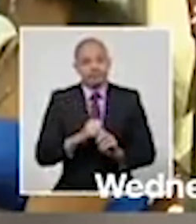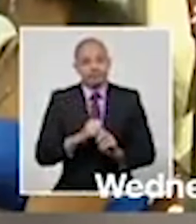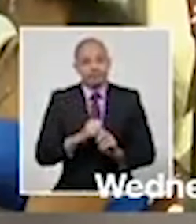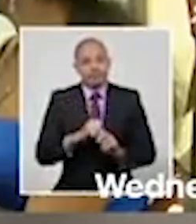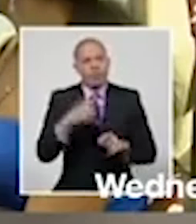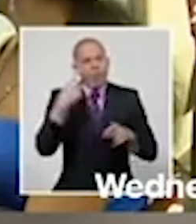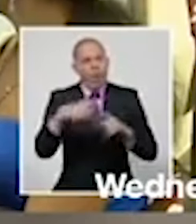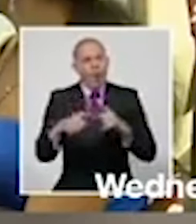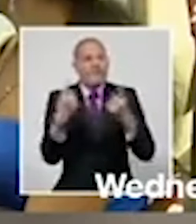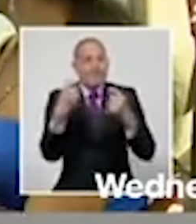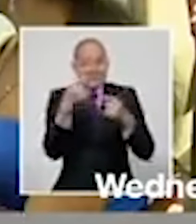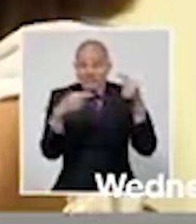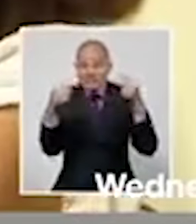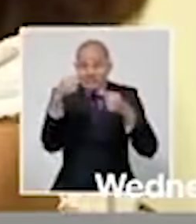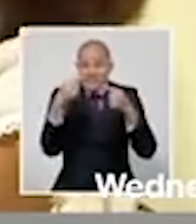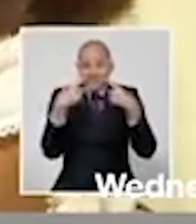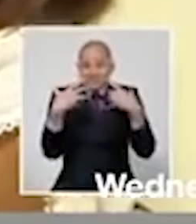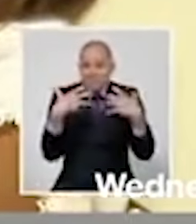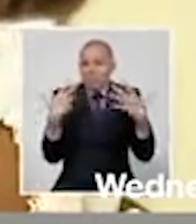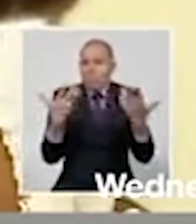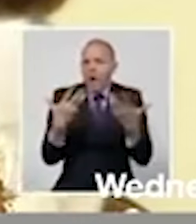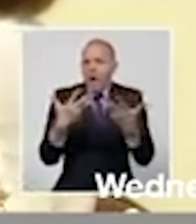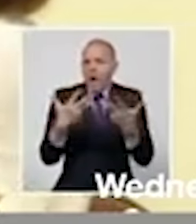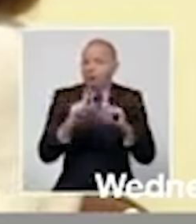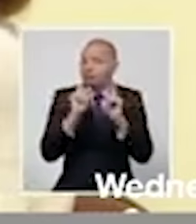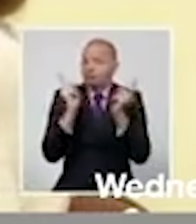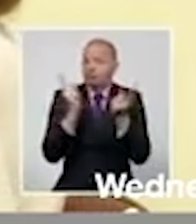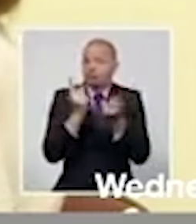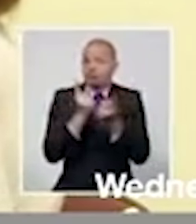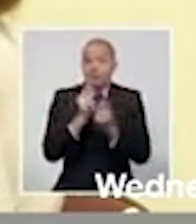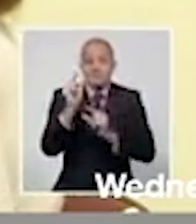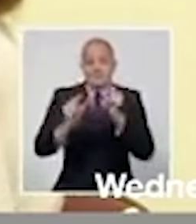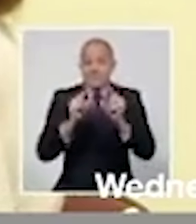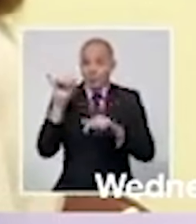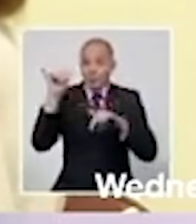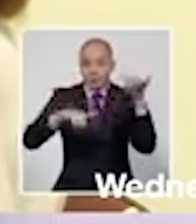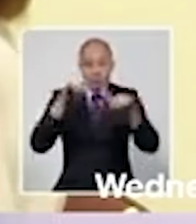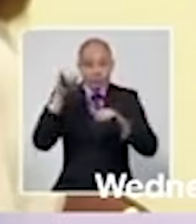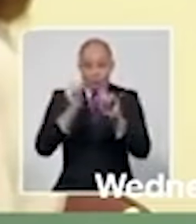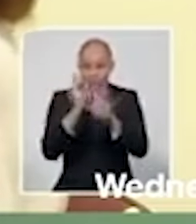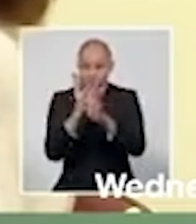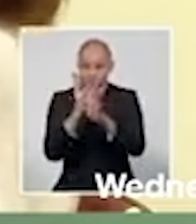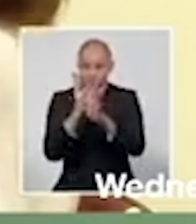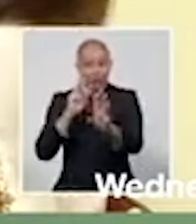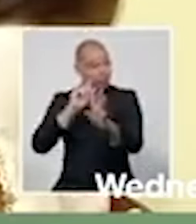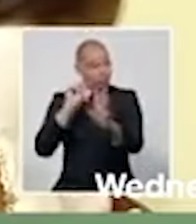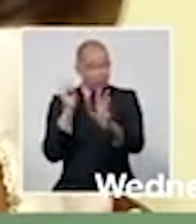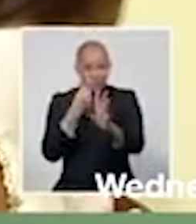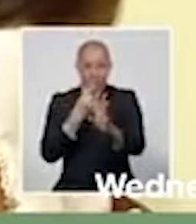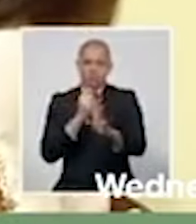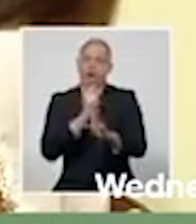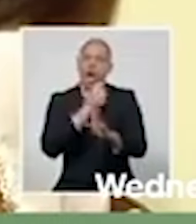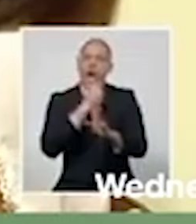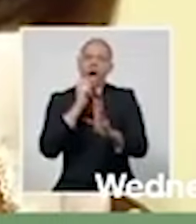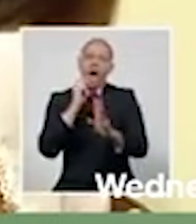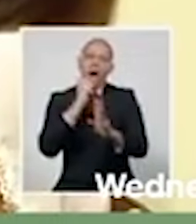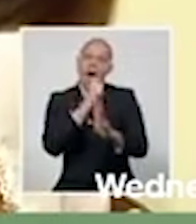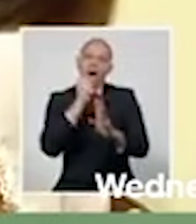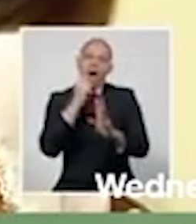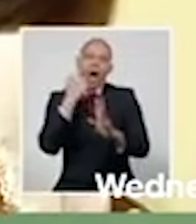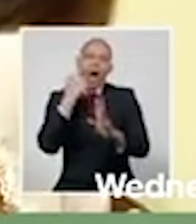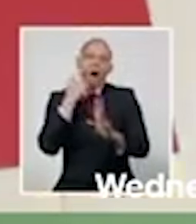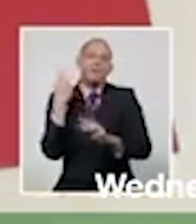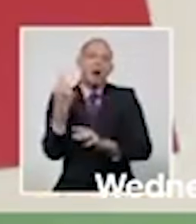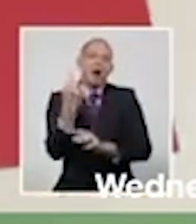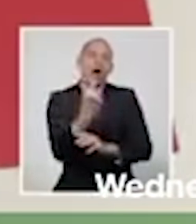Miami durante el mes de mayo. Así que se mantienen los cierres en Cuba a vuelos